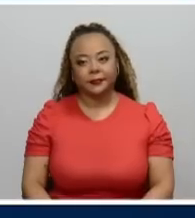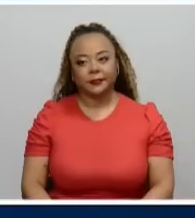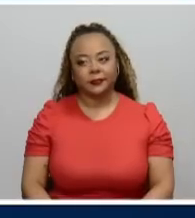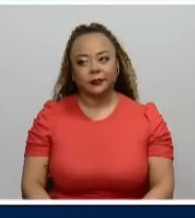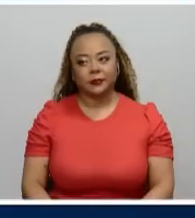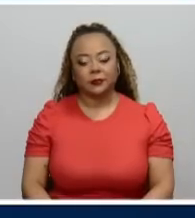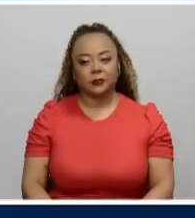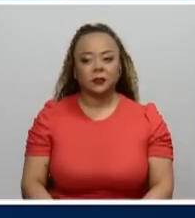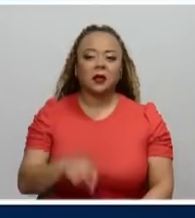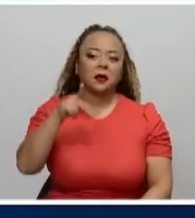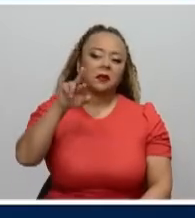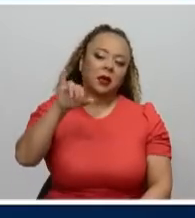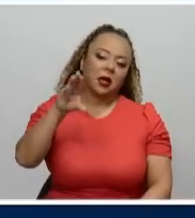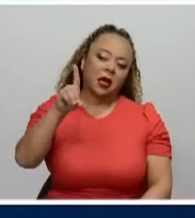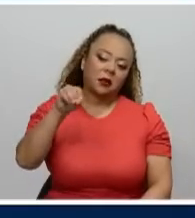Wilson